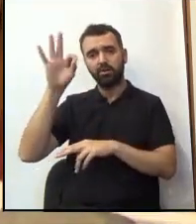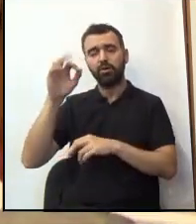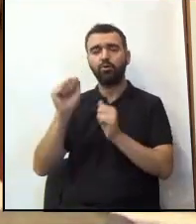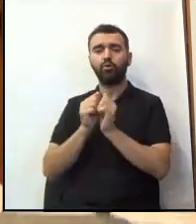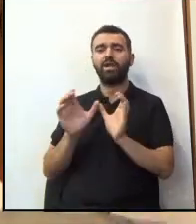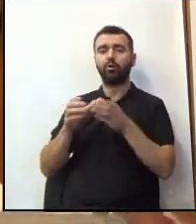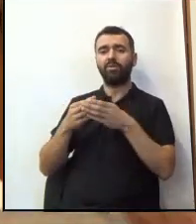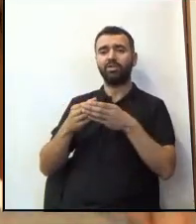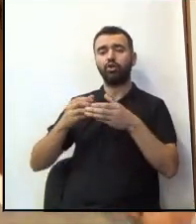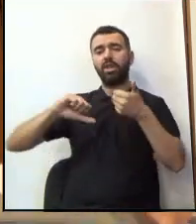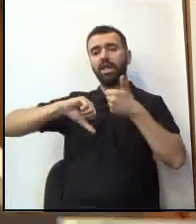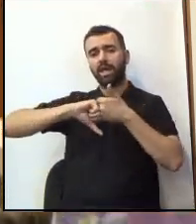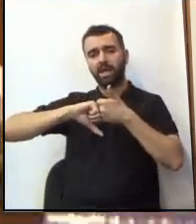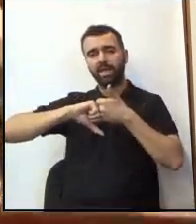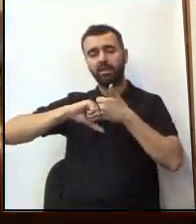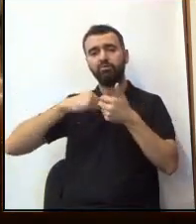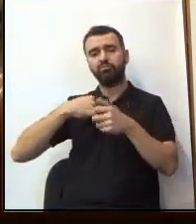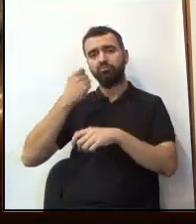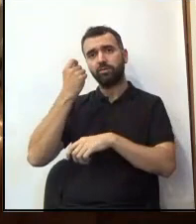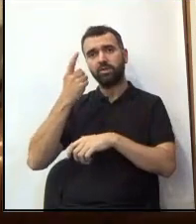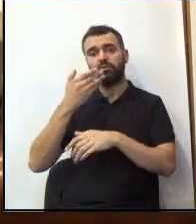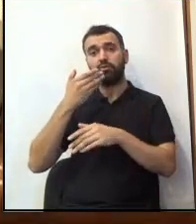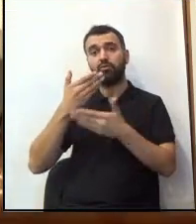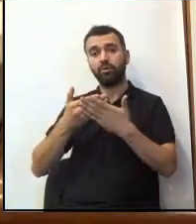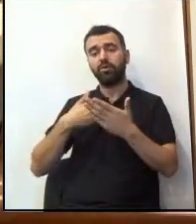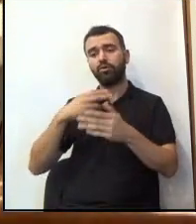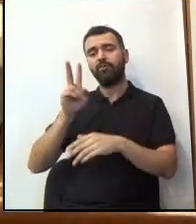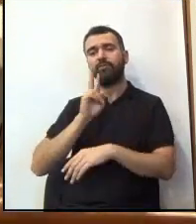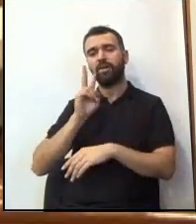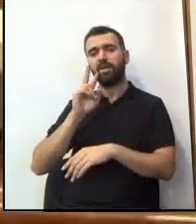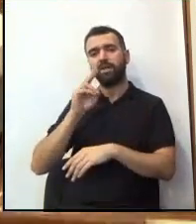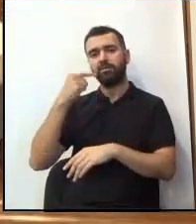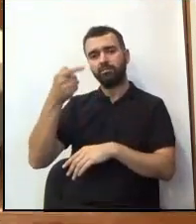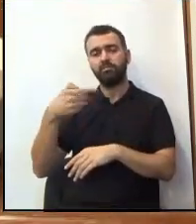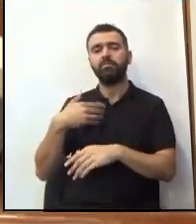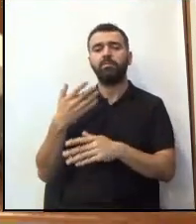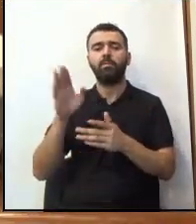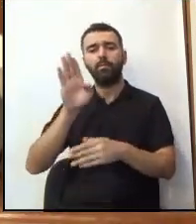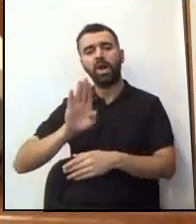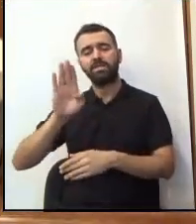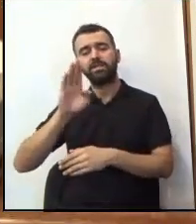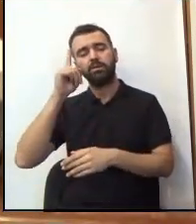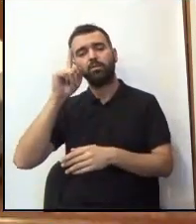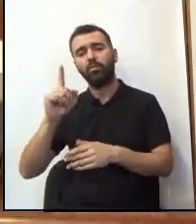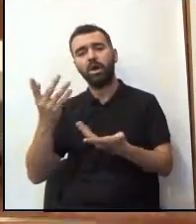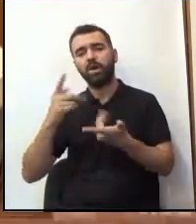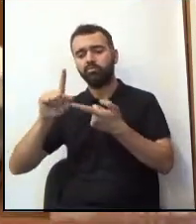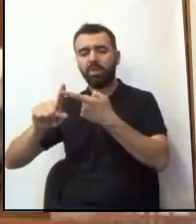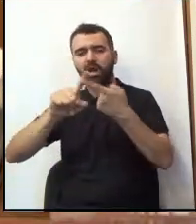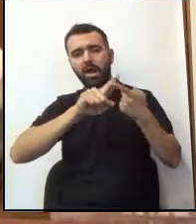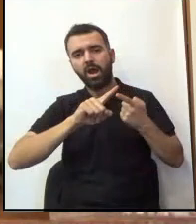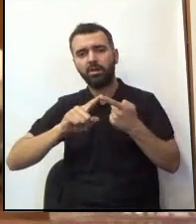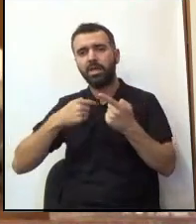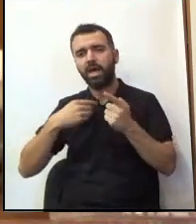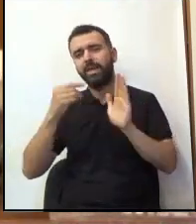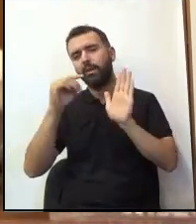Comisión de Género, entiendo que el viernes. Ya, básicamente para participar de los